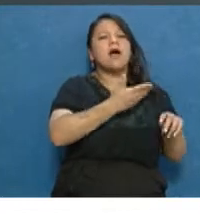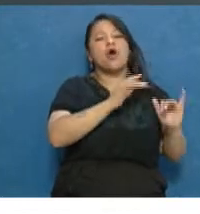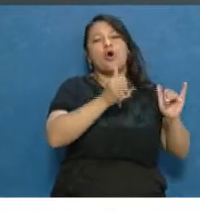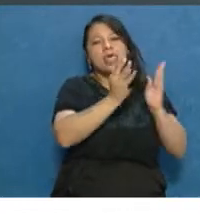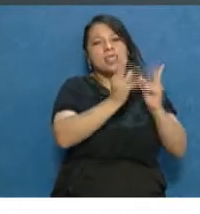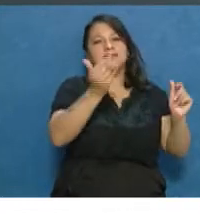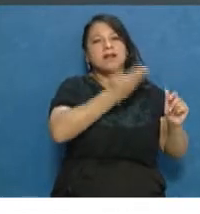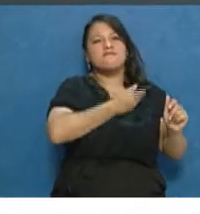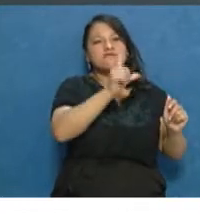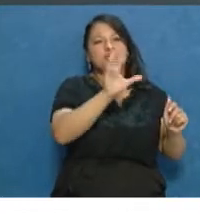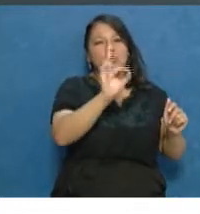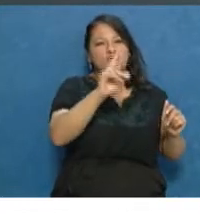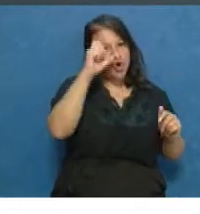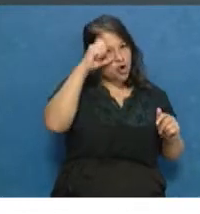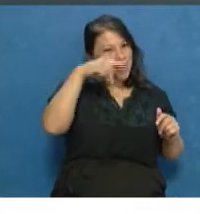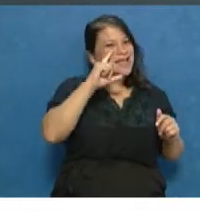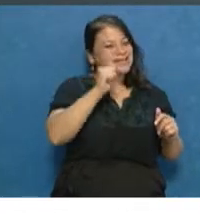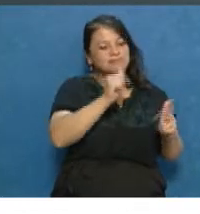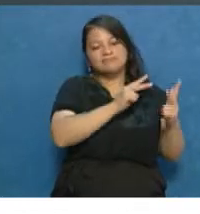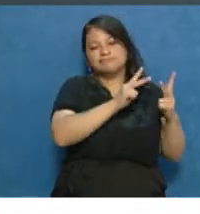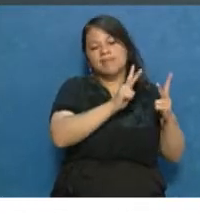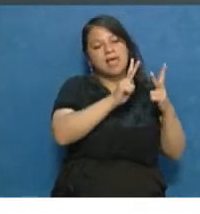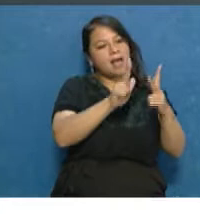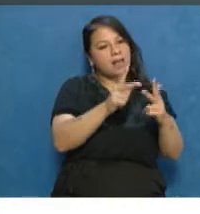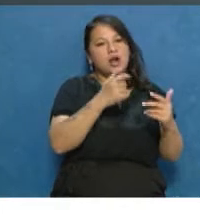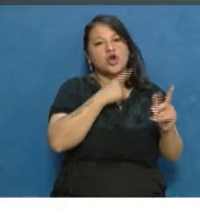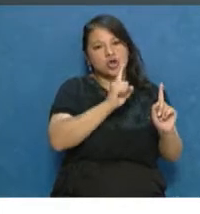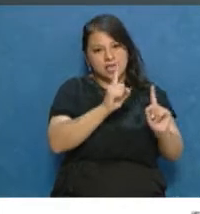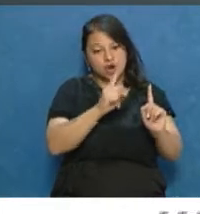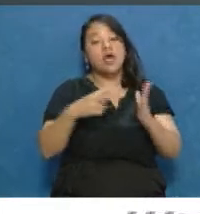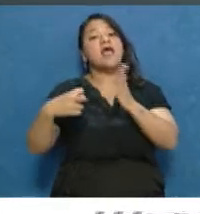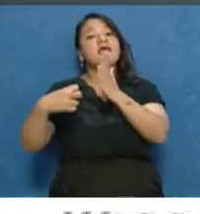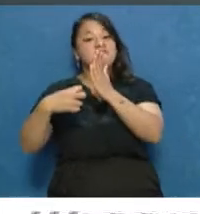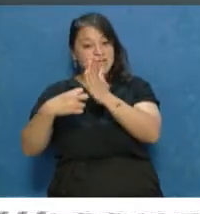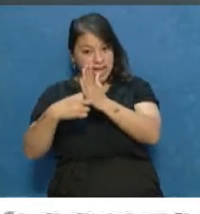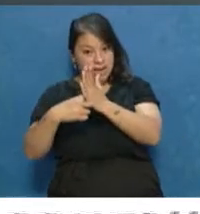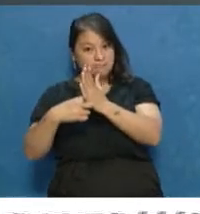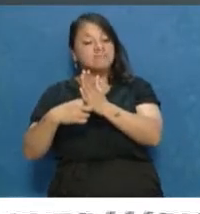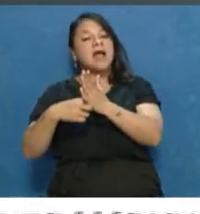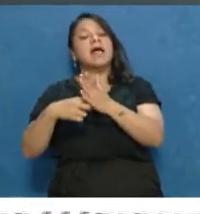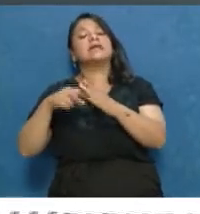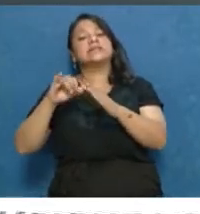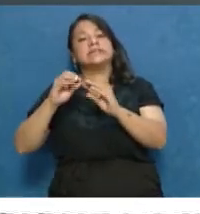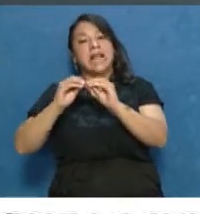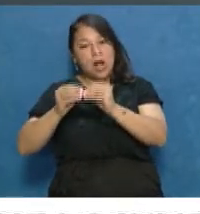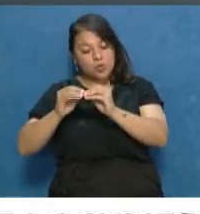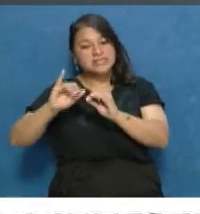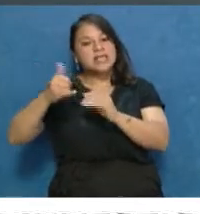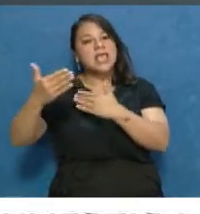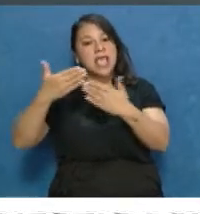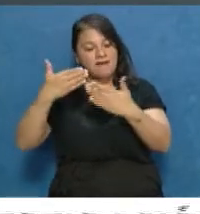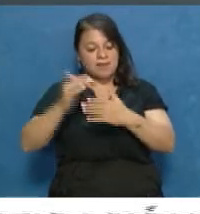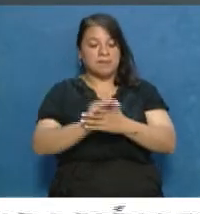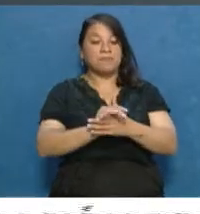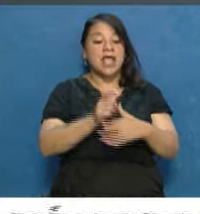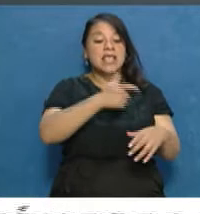dijo y aclaró que el propio fiscal va a estar hablando Guso acerca de esto. Y el gobernador Rodolfo